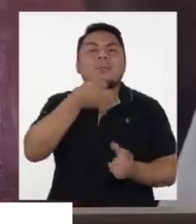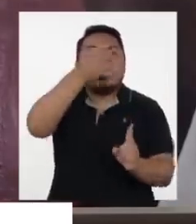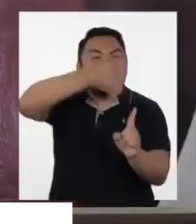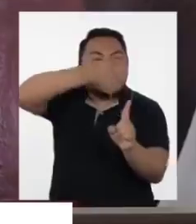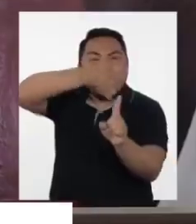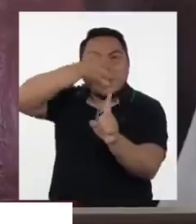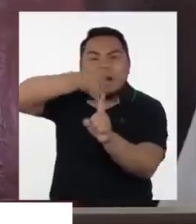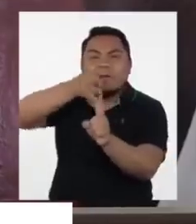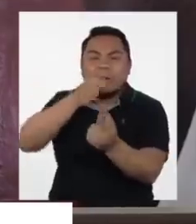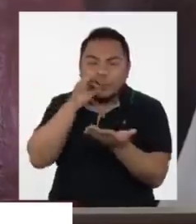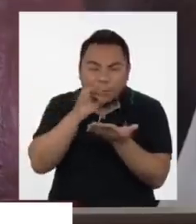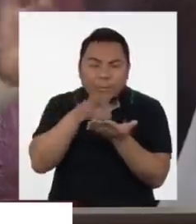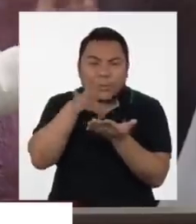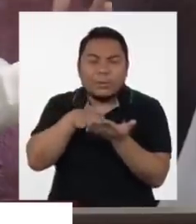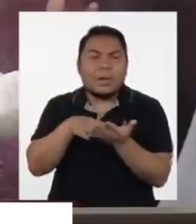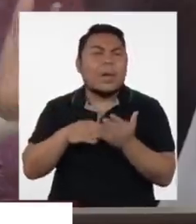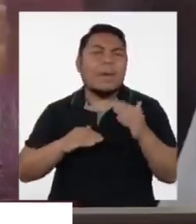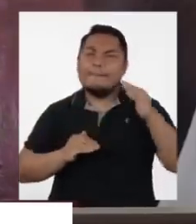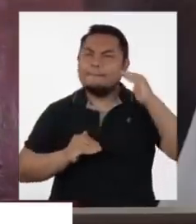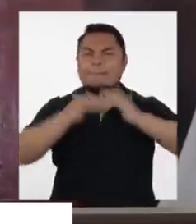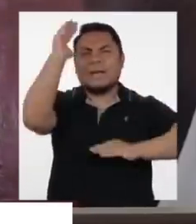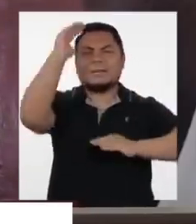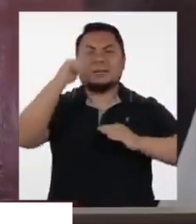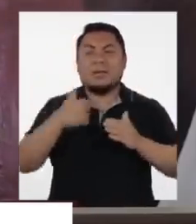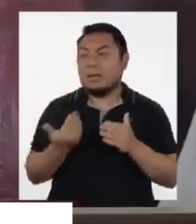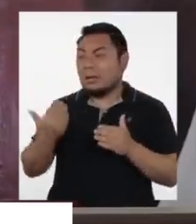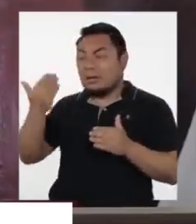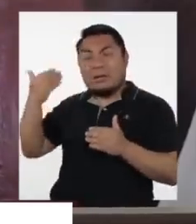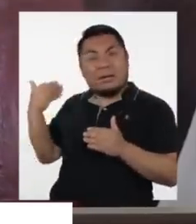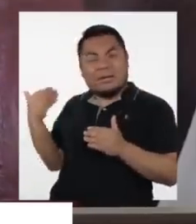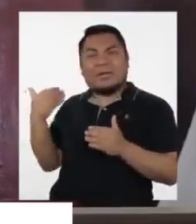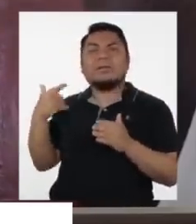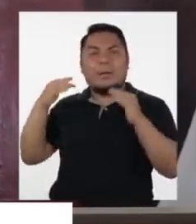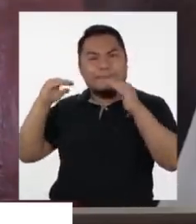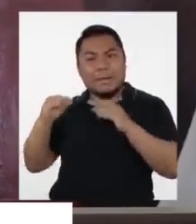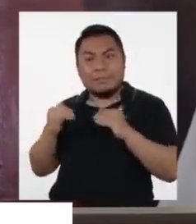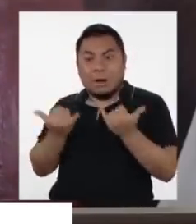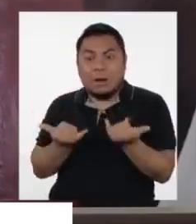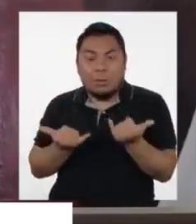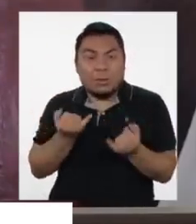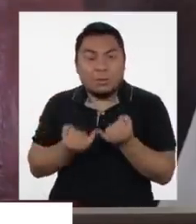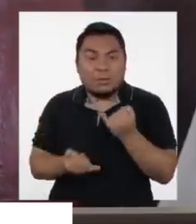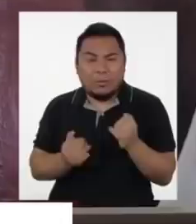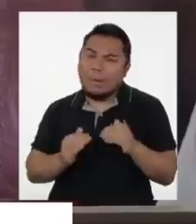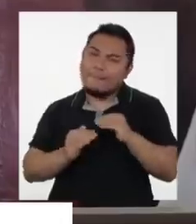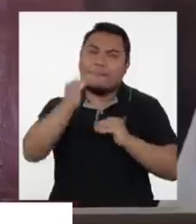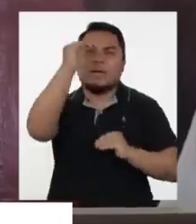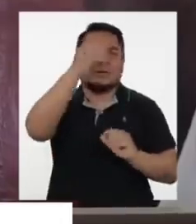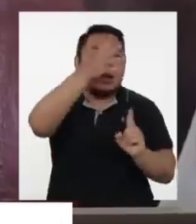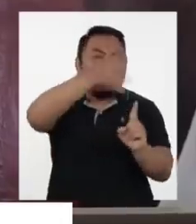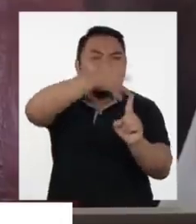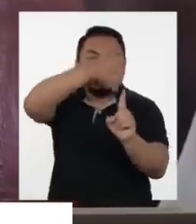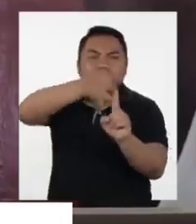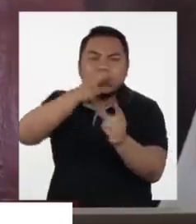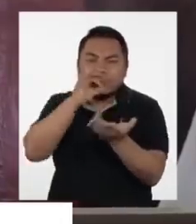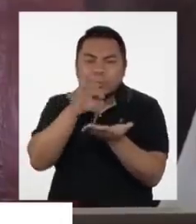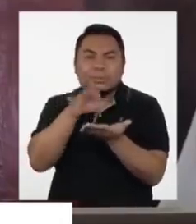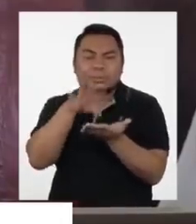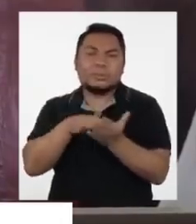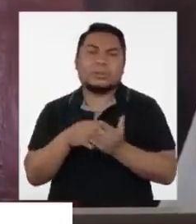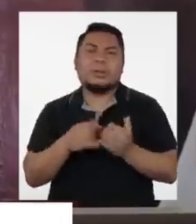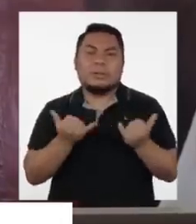mucho más de lo que habíamos realizado en los primeros 21 días de este estado de emergencia entonces